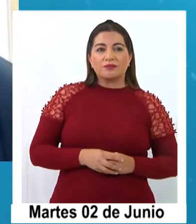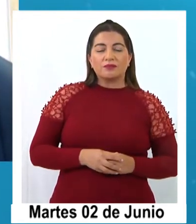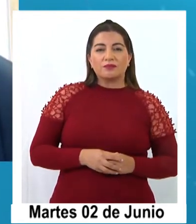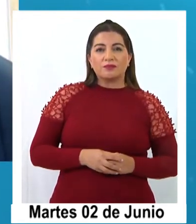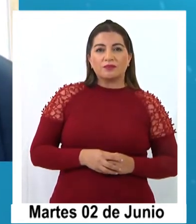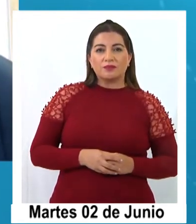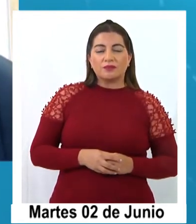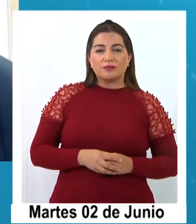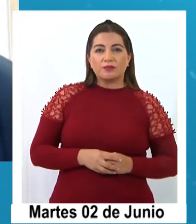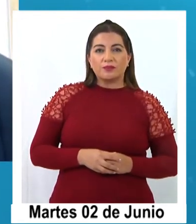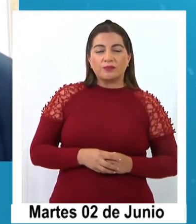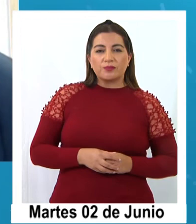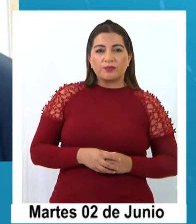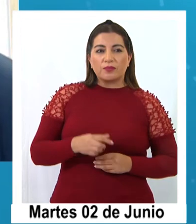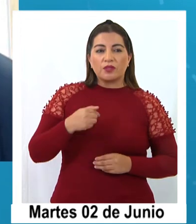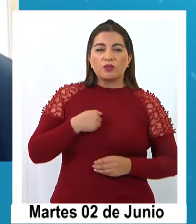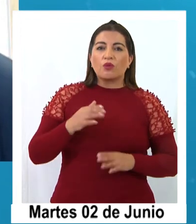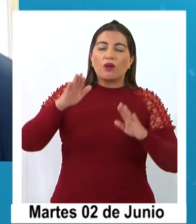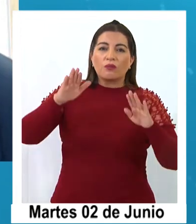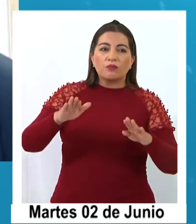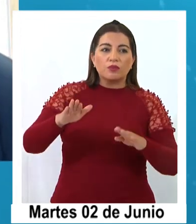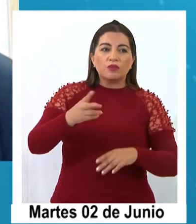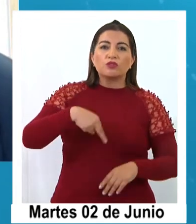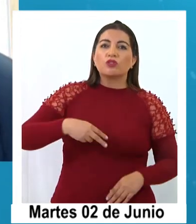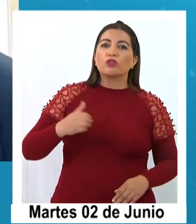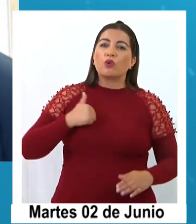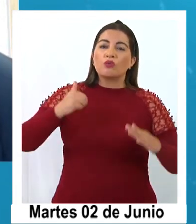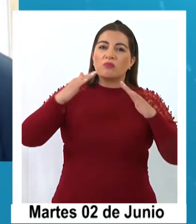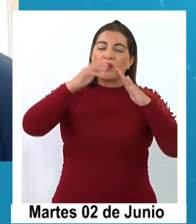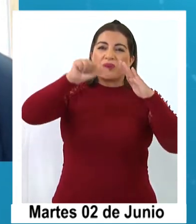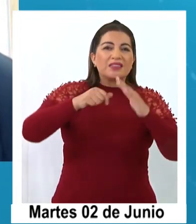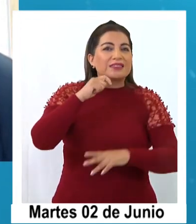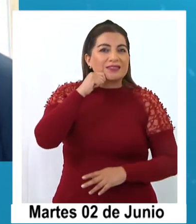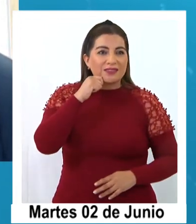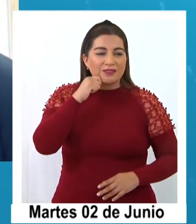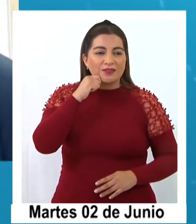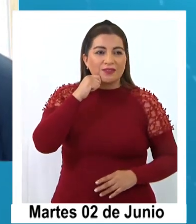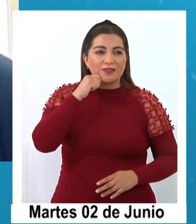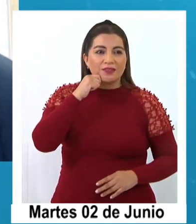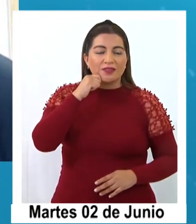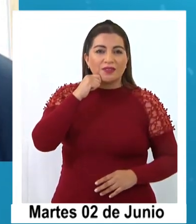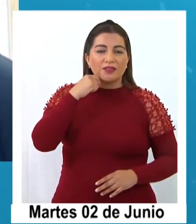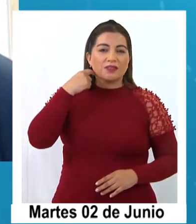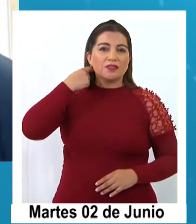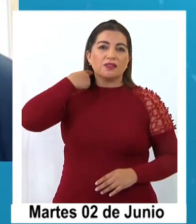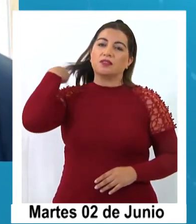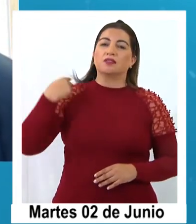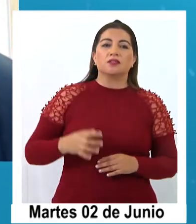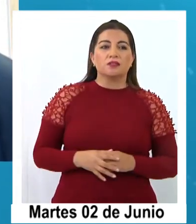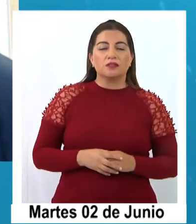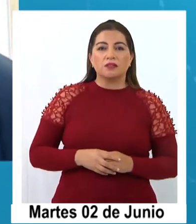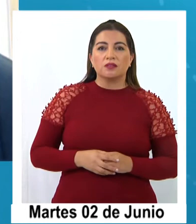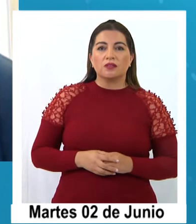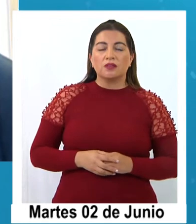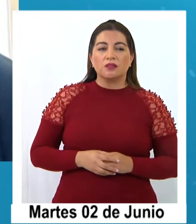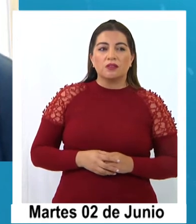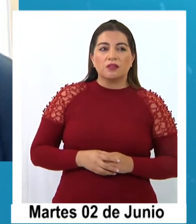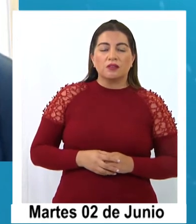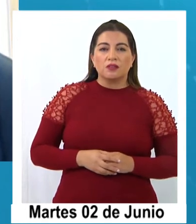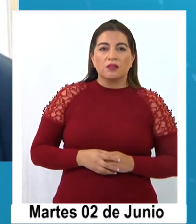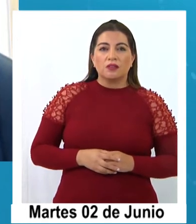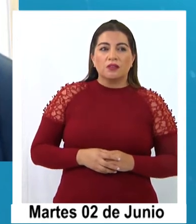apoyo esto de nosotros cuando estamos en cuarentena significa evitar la entrada y salida de todas las personas,